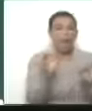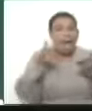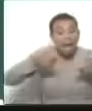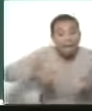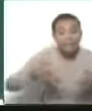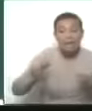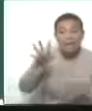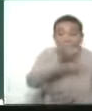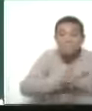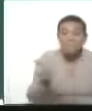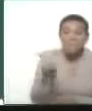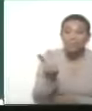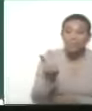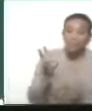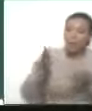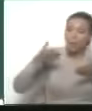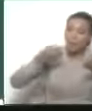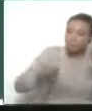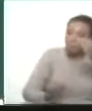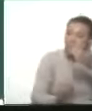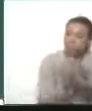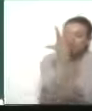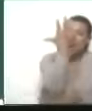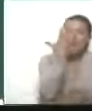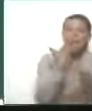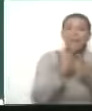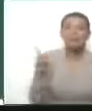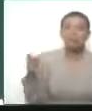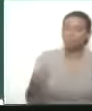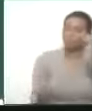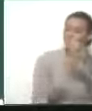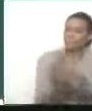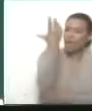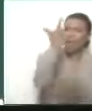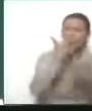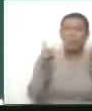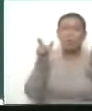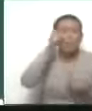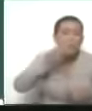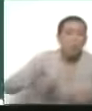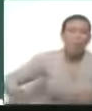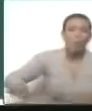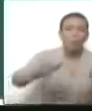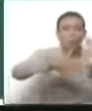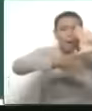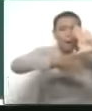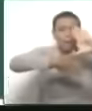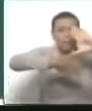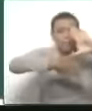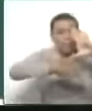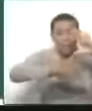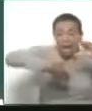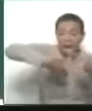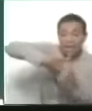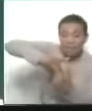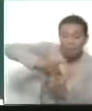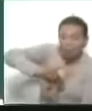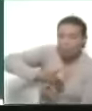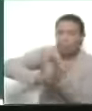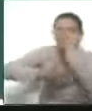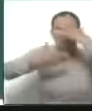libertad aquí en esta tierra venezolana nació la libertad de todo un continente Así